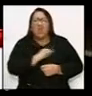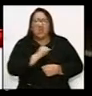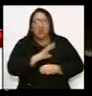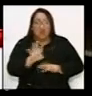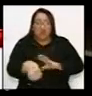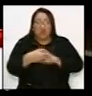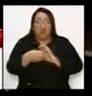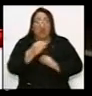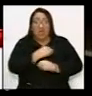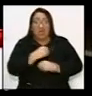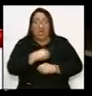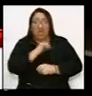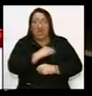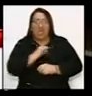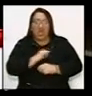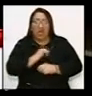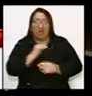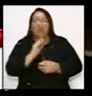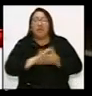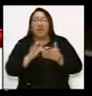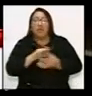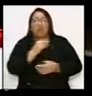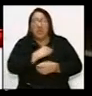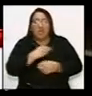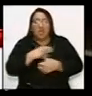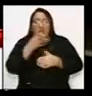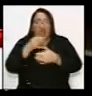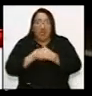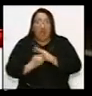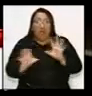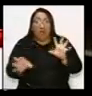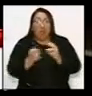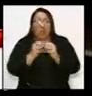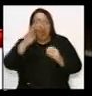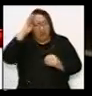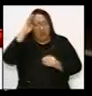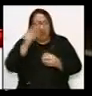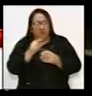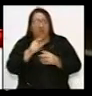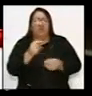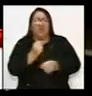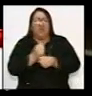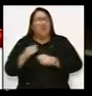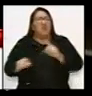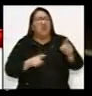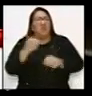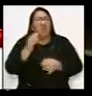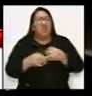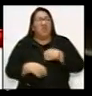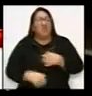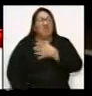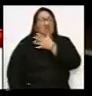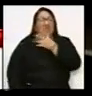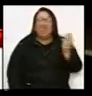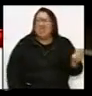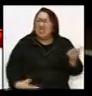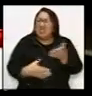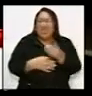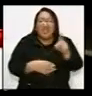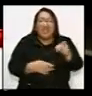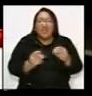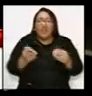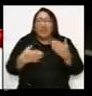al Ministerio del Interior, específicamente a la Policía Nacional, aparece ejecutando una orden judicial. Una